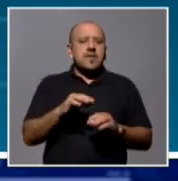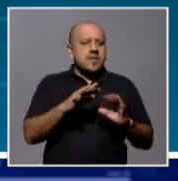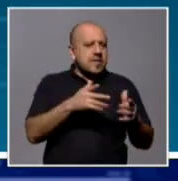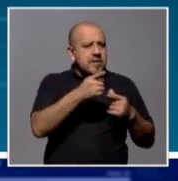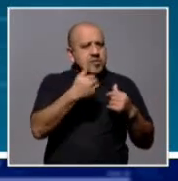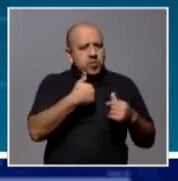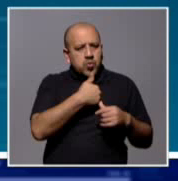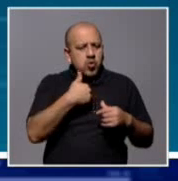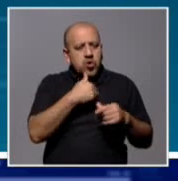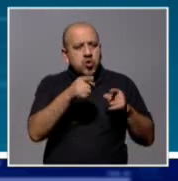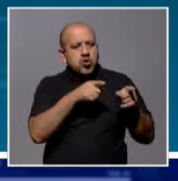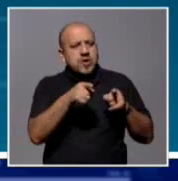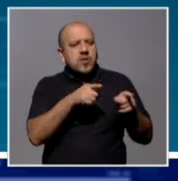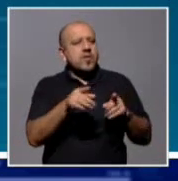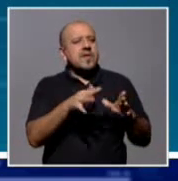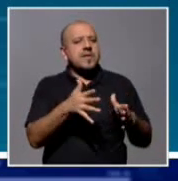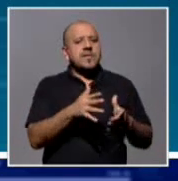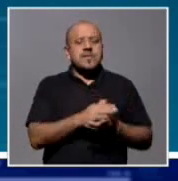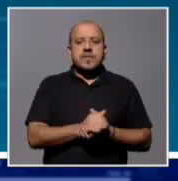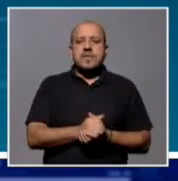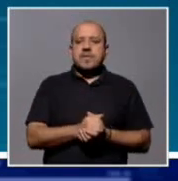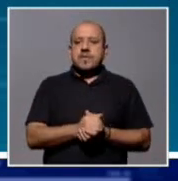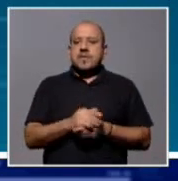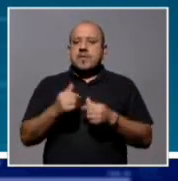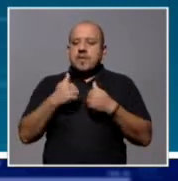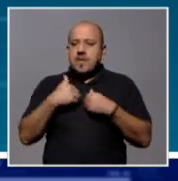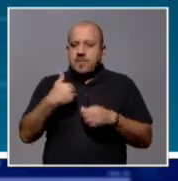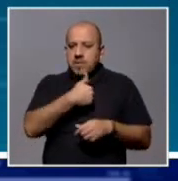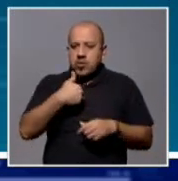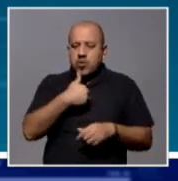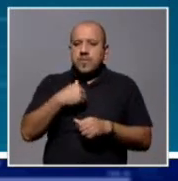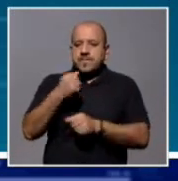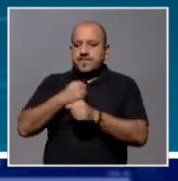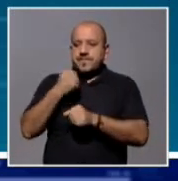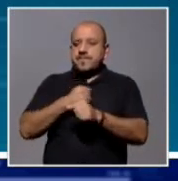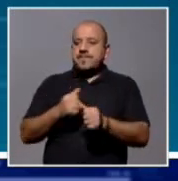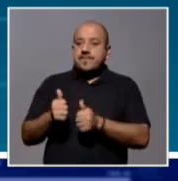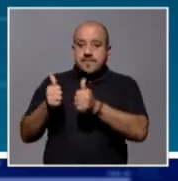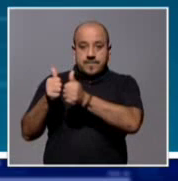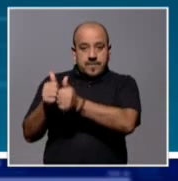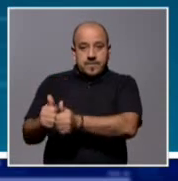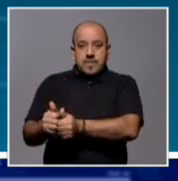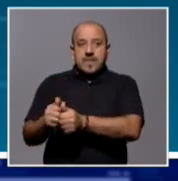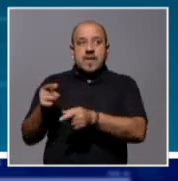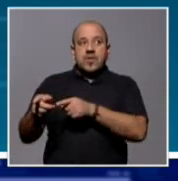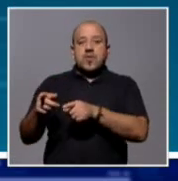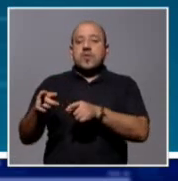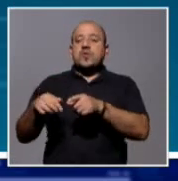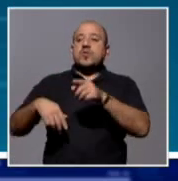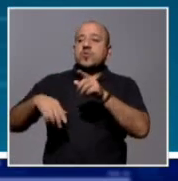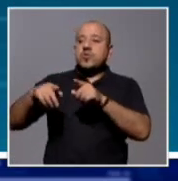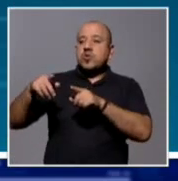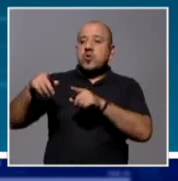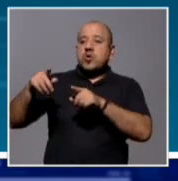coordinador de entrenamientos? Bueno, mi rol es un poco trabajar en conjunto con coordinadores que tenemos dentro